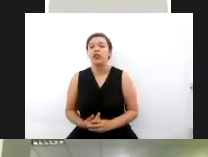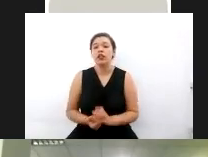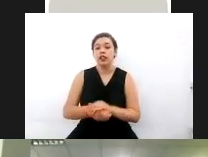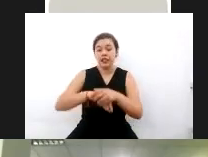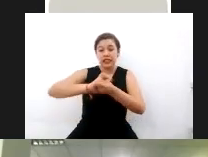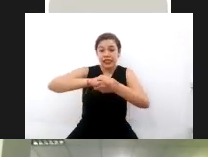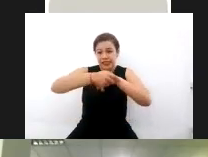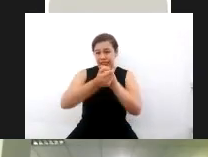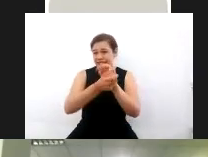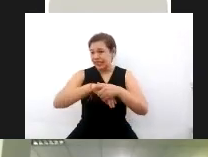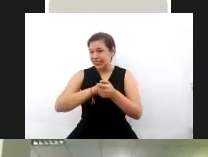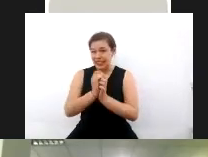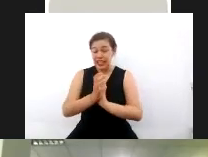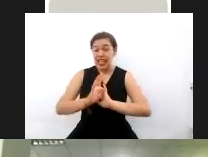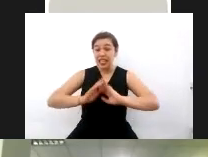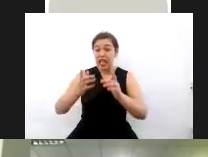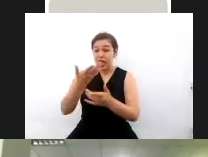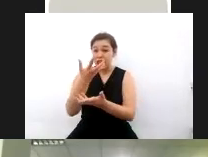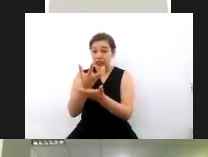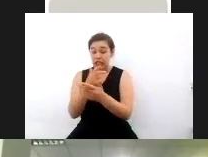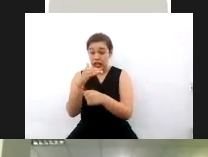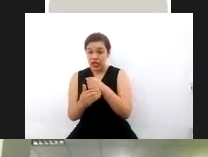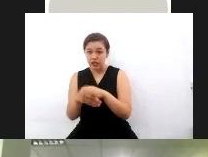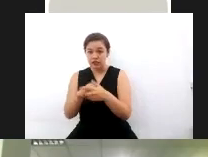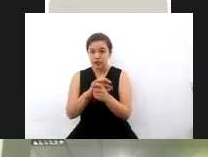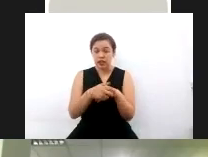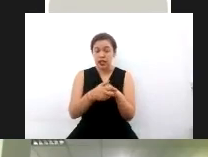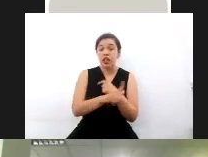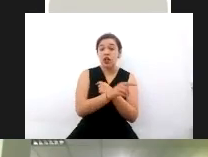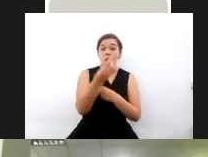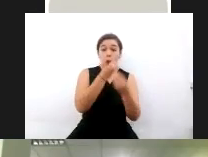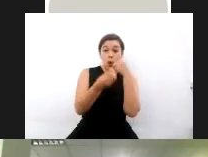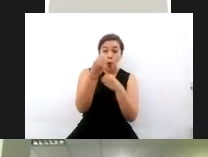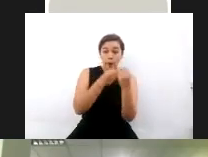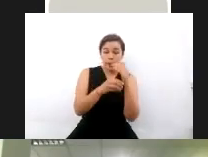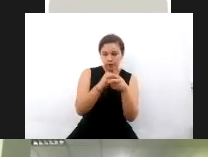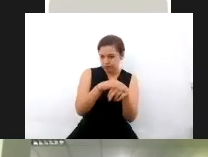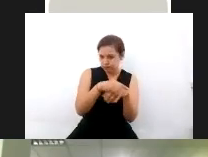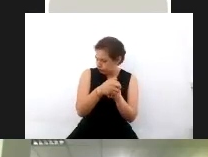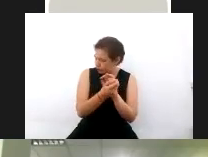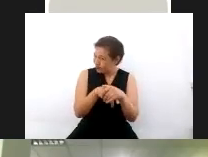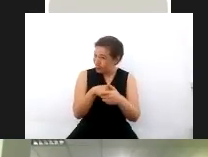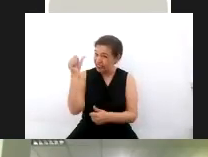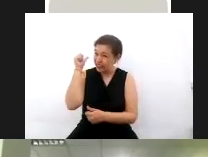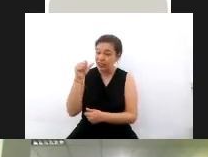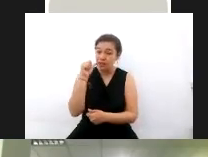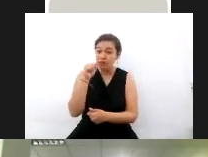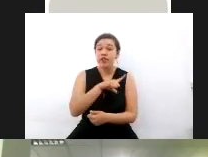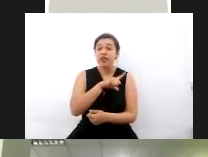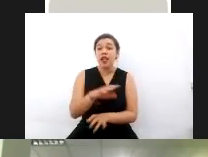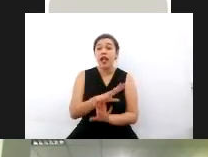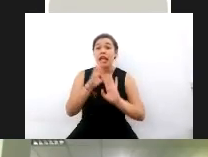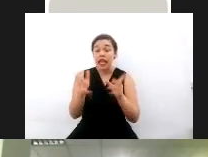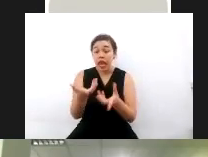de manos una vez que termine y antes, cuando van a tomar sus alimentos, lavado de manos, término